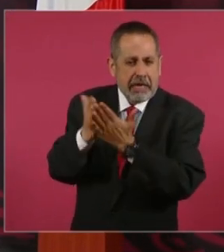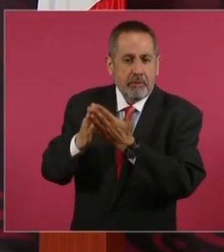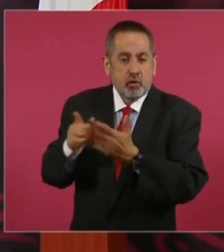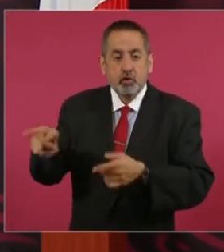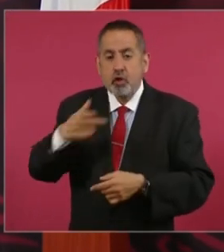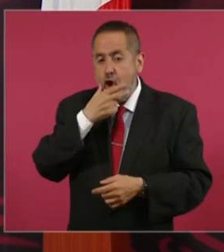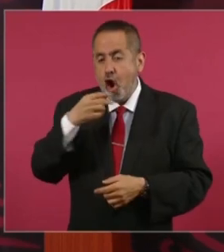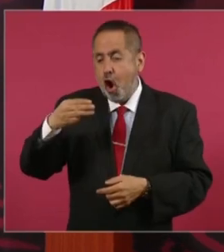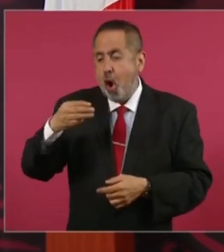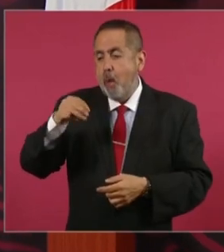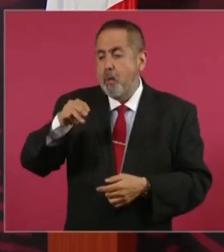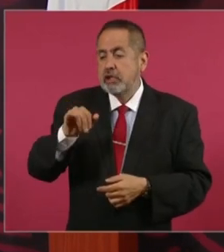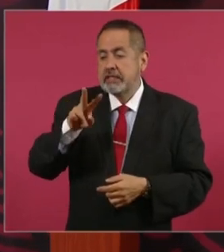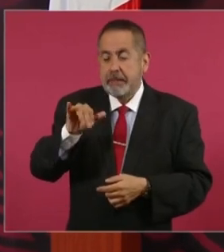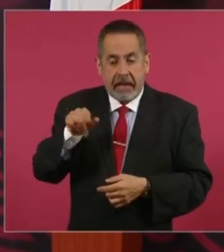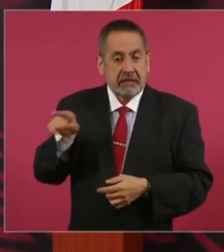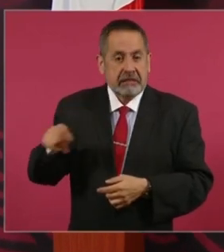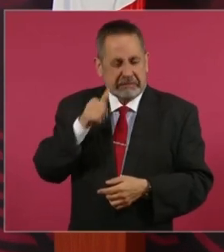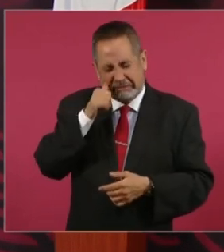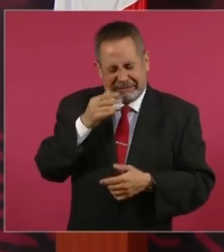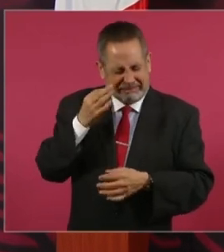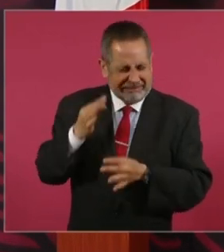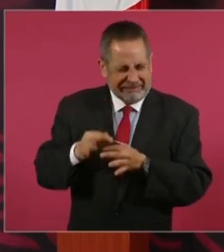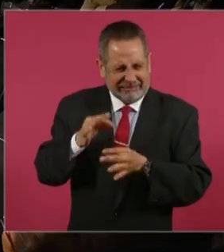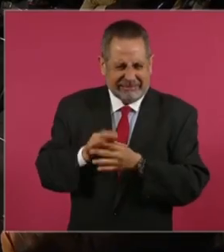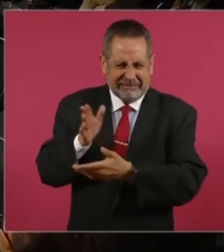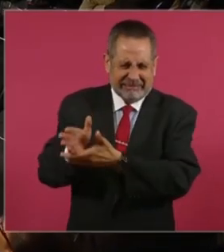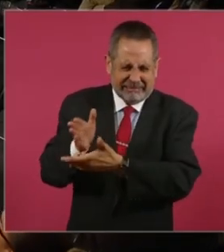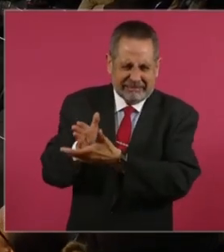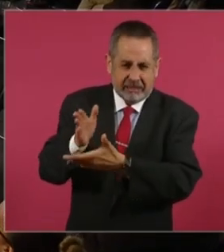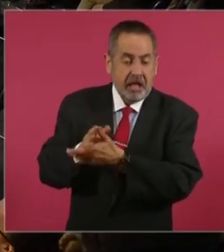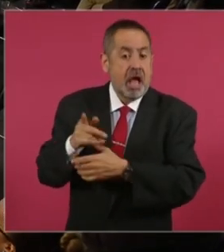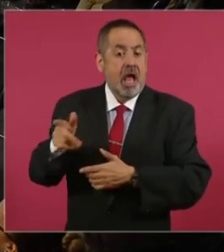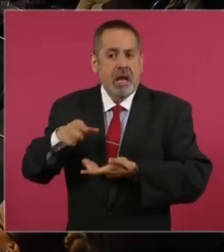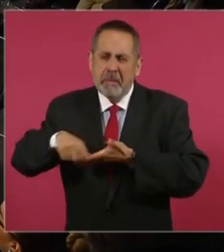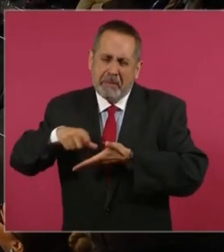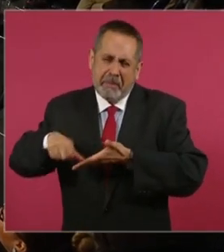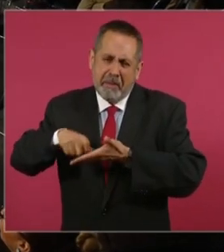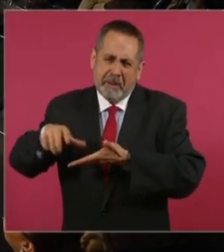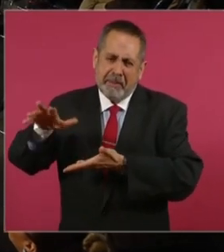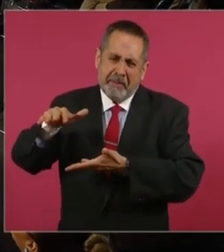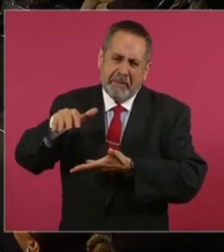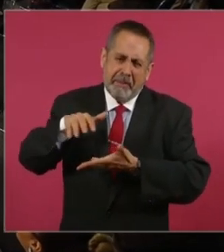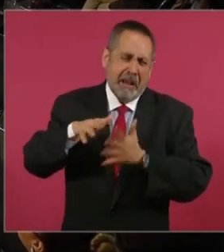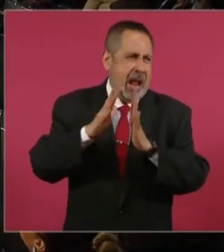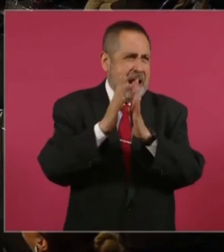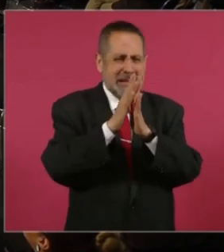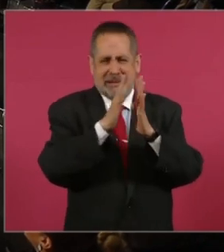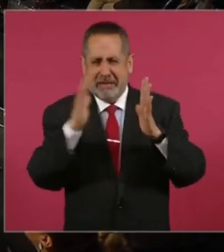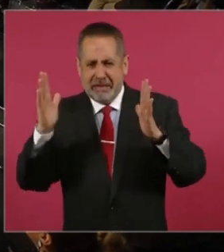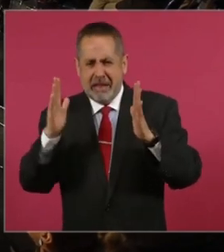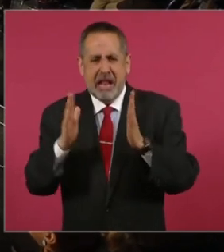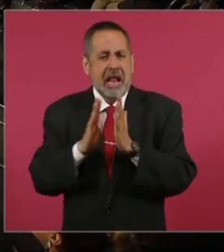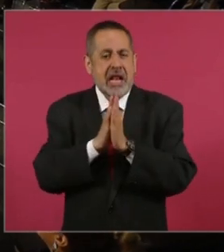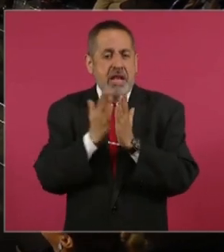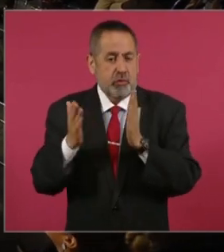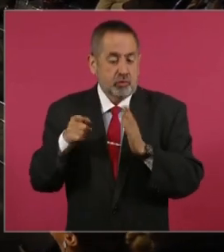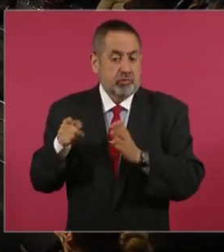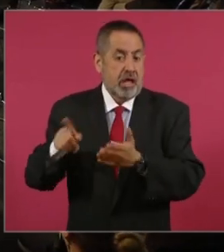Monsi Báez, constantemente. Por eso llegó a tener, Monsi,